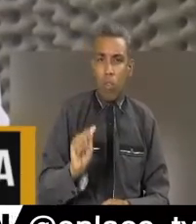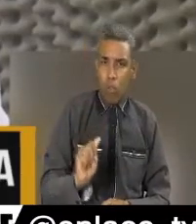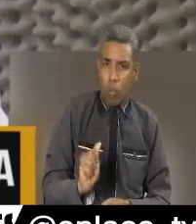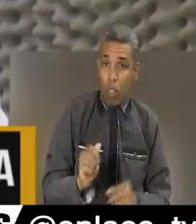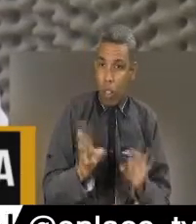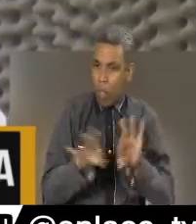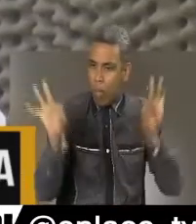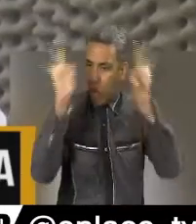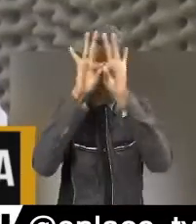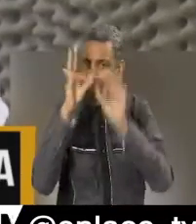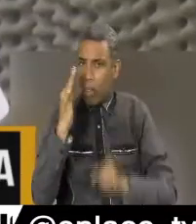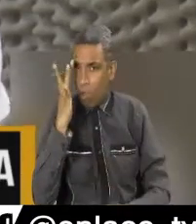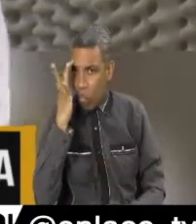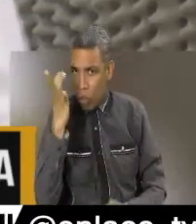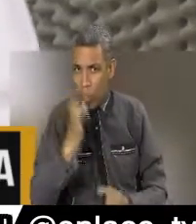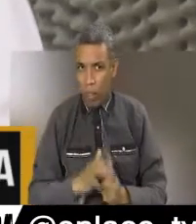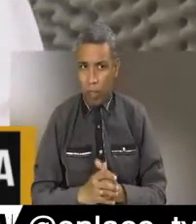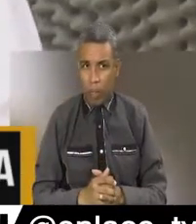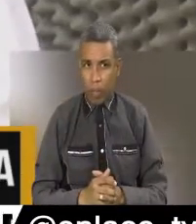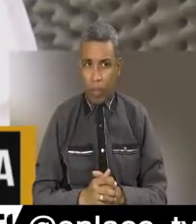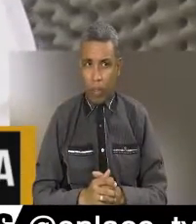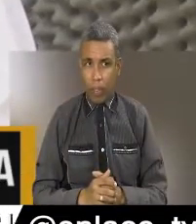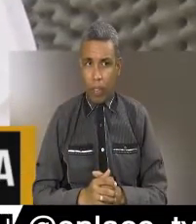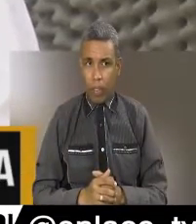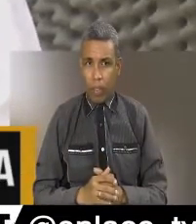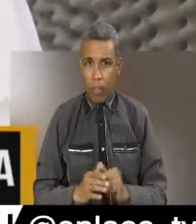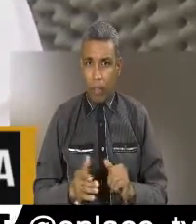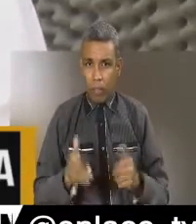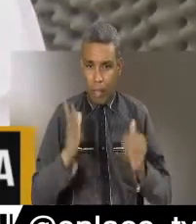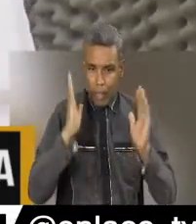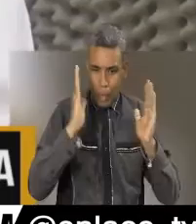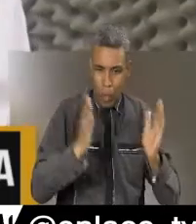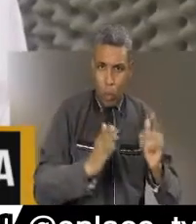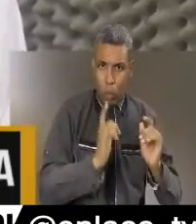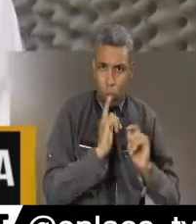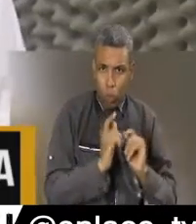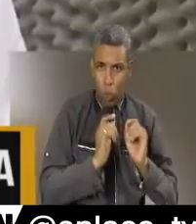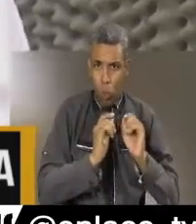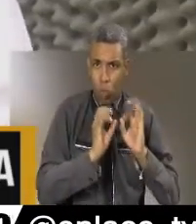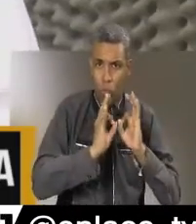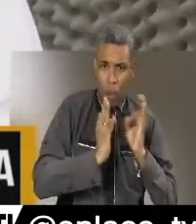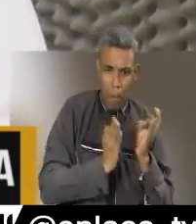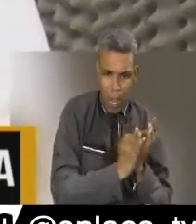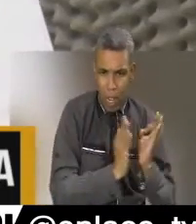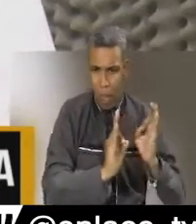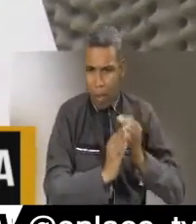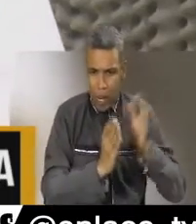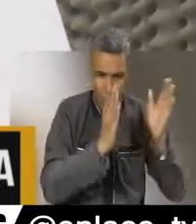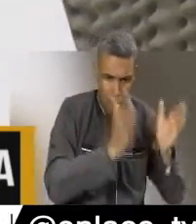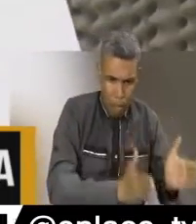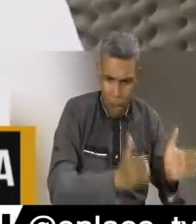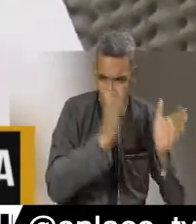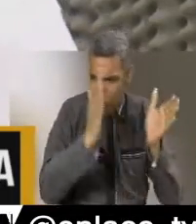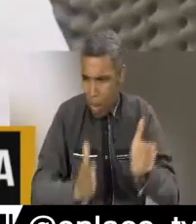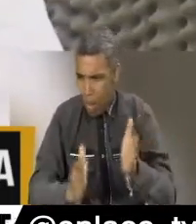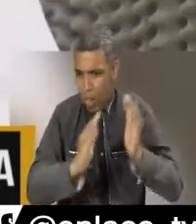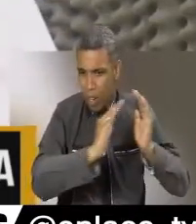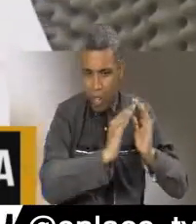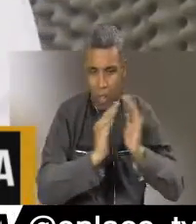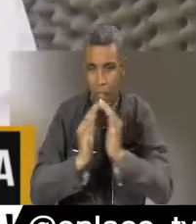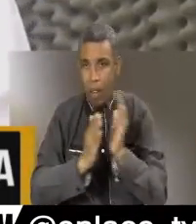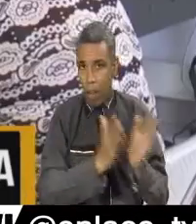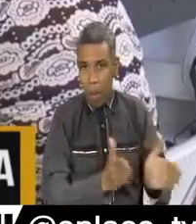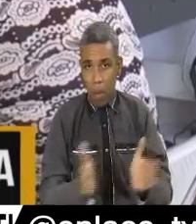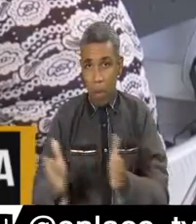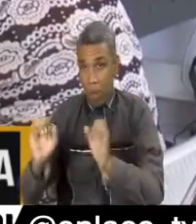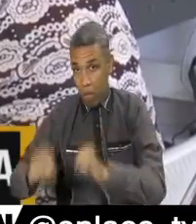nosotros tener cada uno de sus grupos familiares, en dónde encaja cada una de estas familias, para ver qué oportunidades le puede dar para poder tener